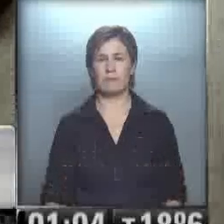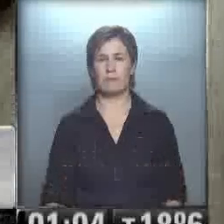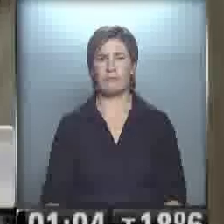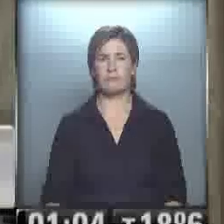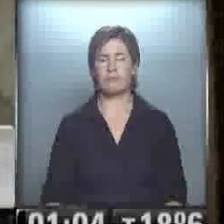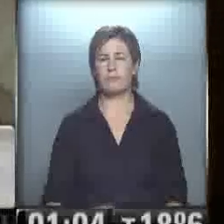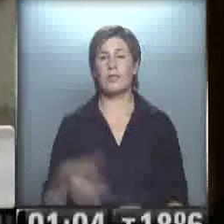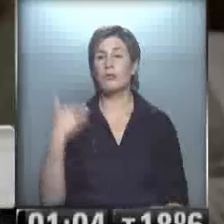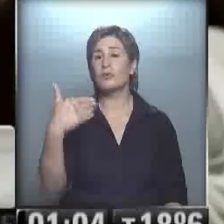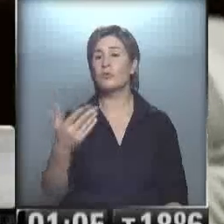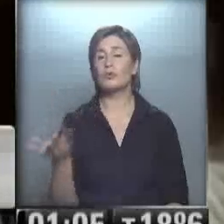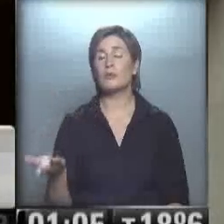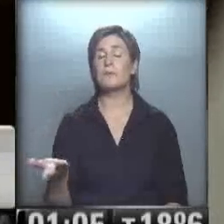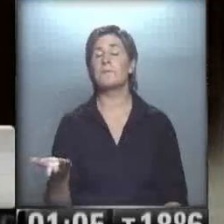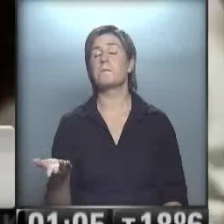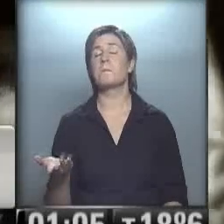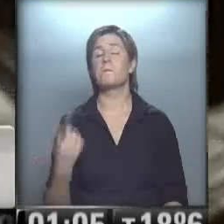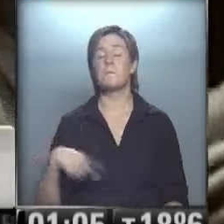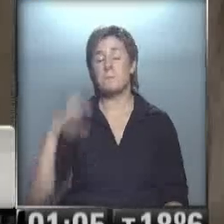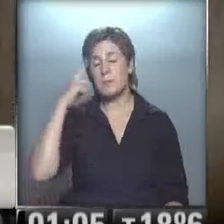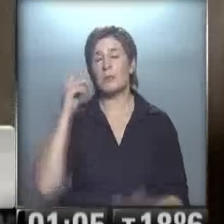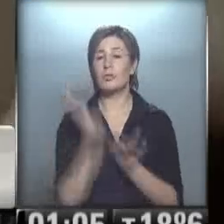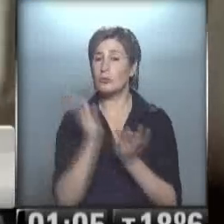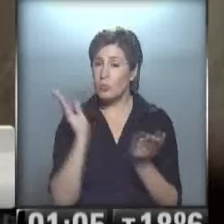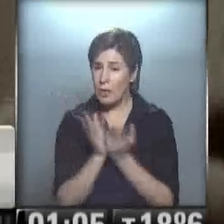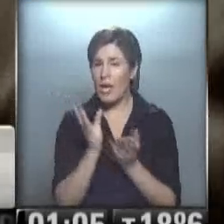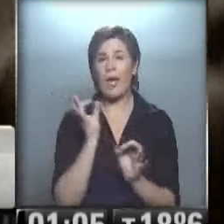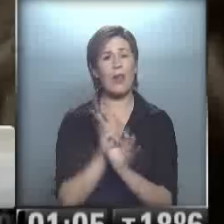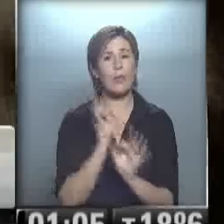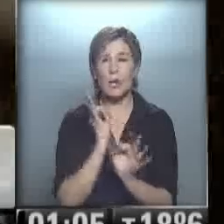Y el futuro es el estudio, la educación,